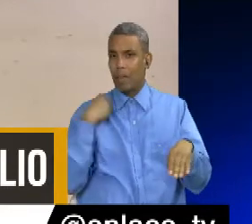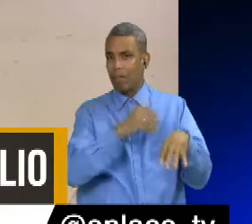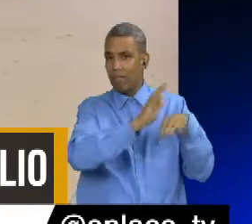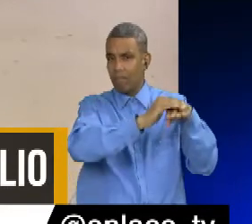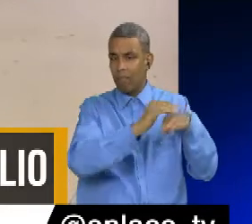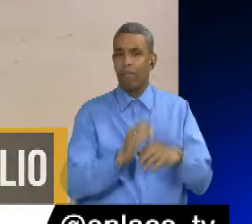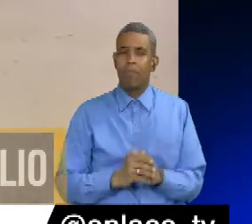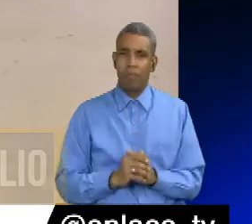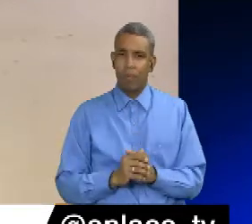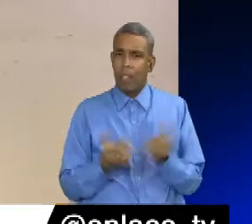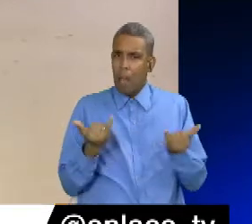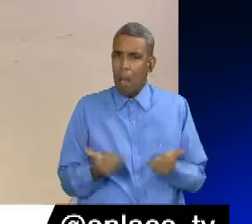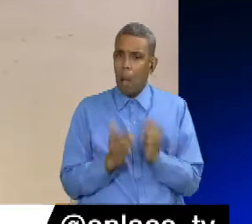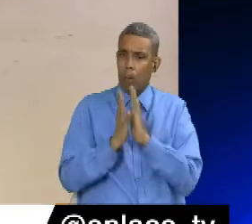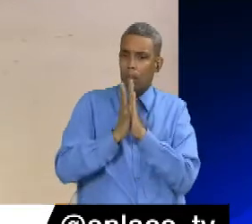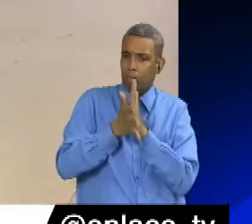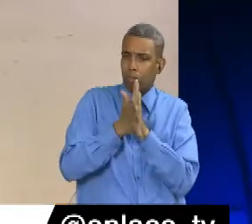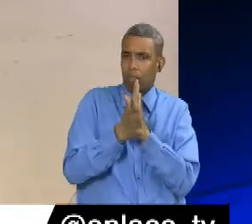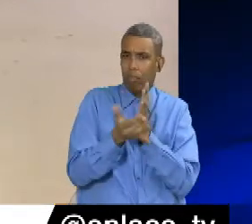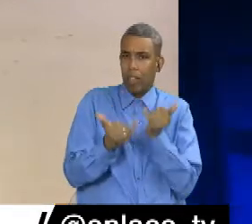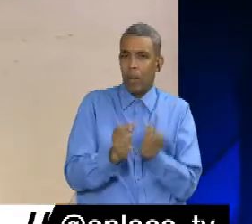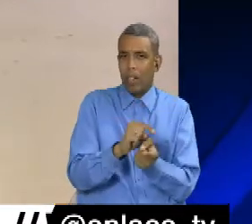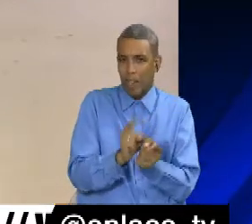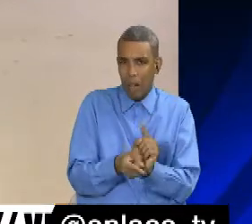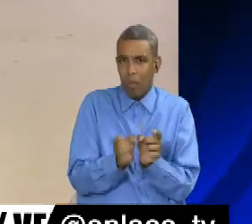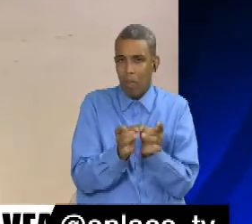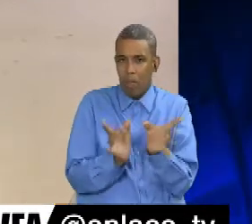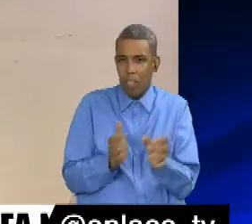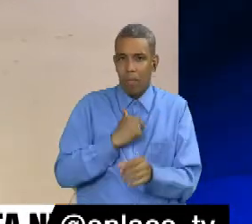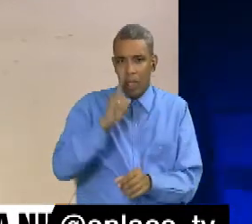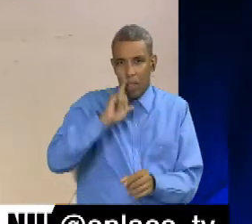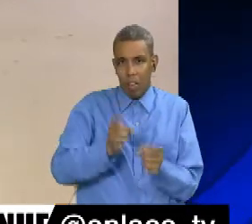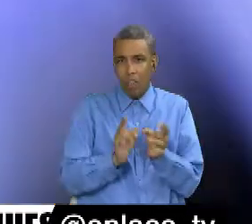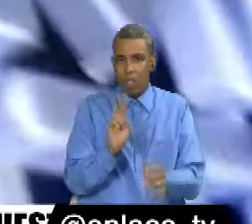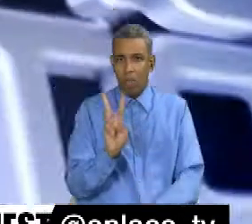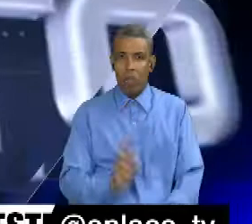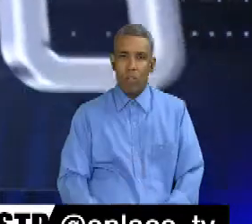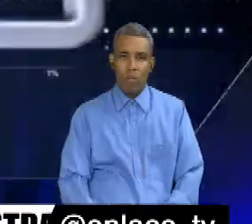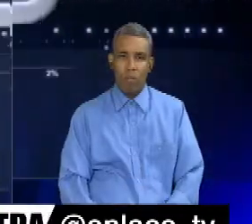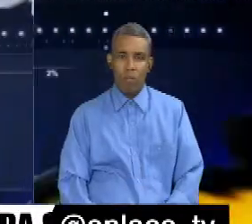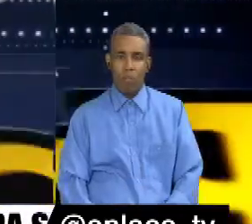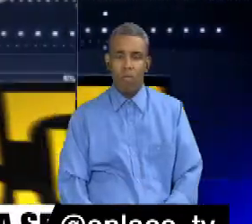daría el referendo revocatorio para el próximo 2 de julio.